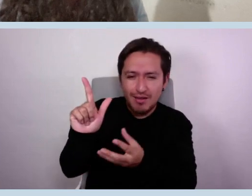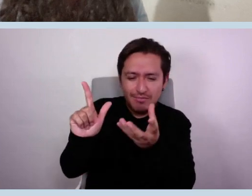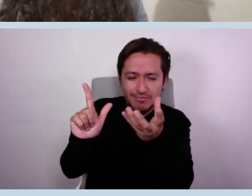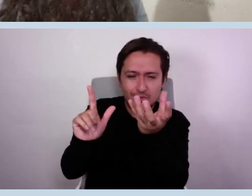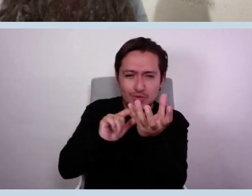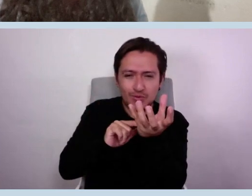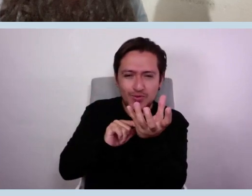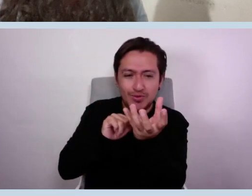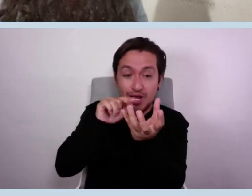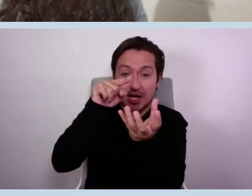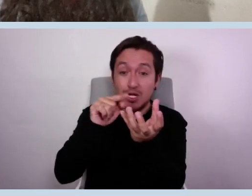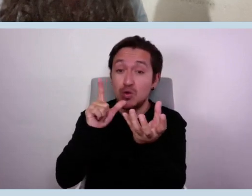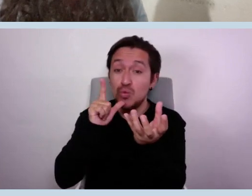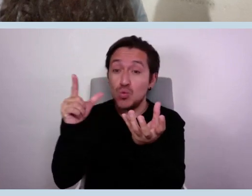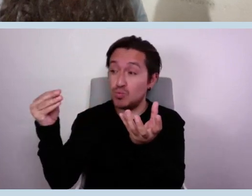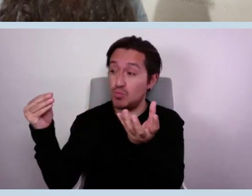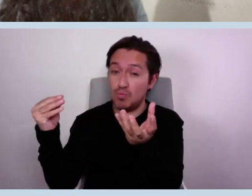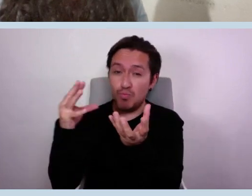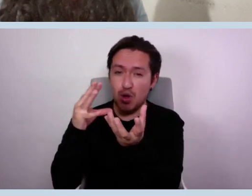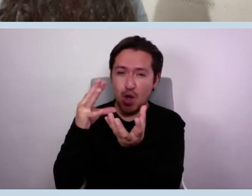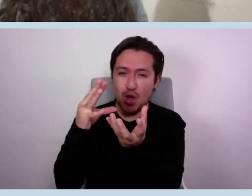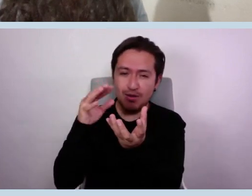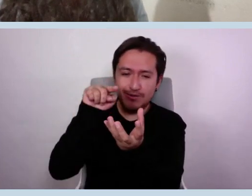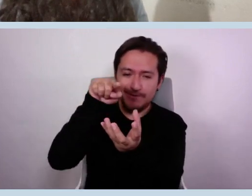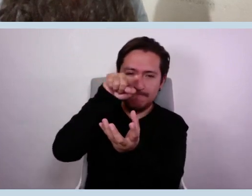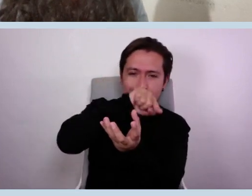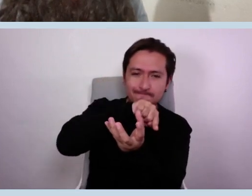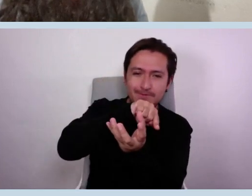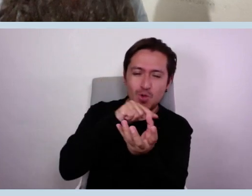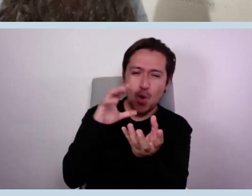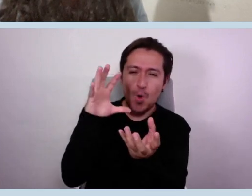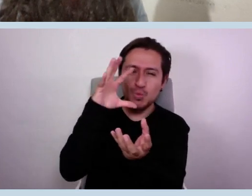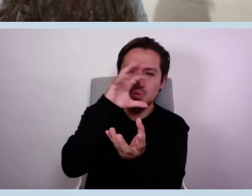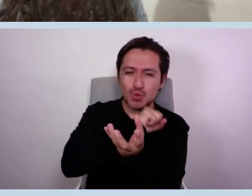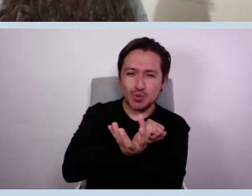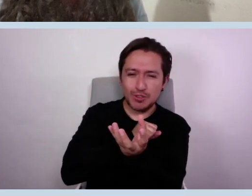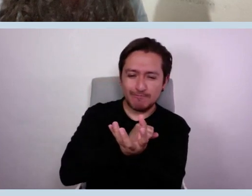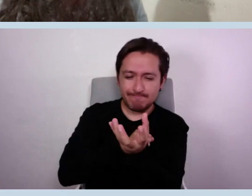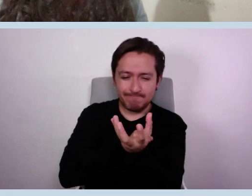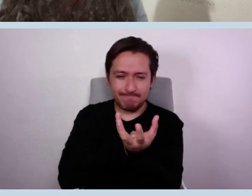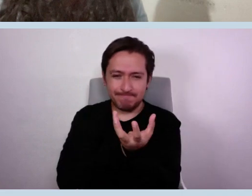oscura entonces creo que es un constante también